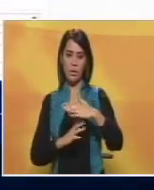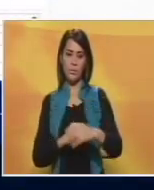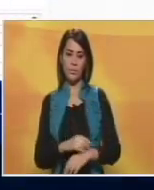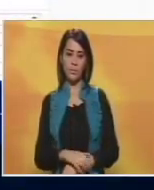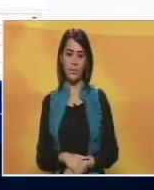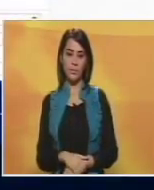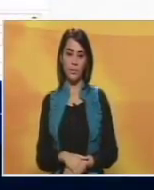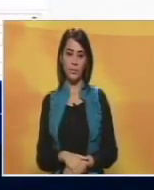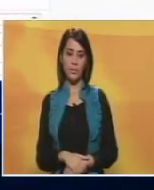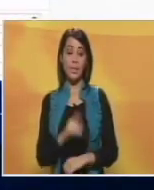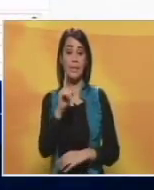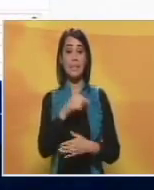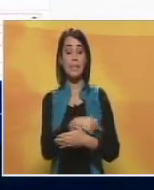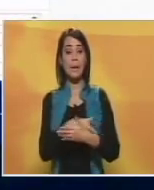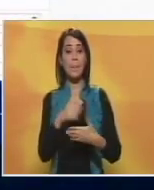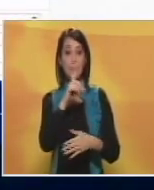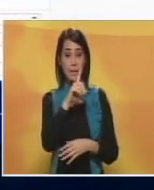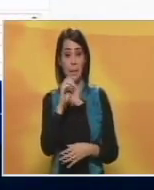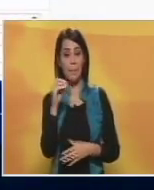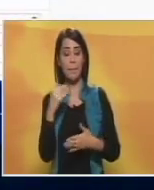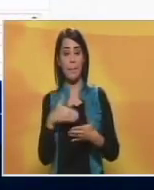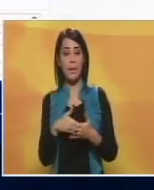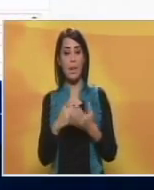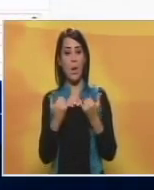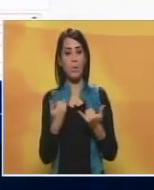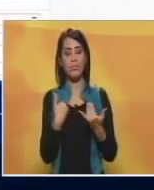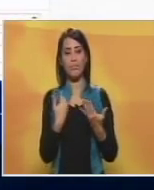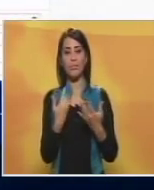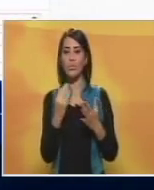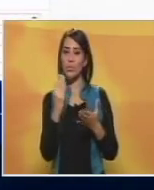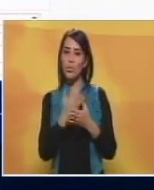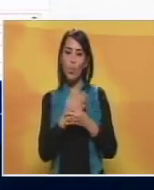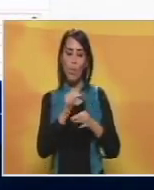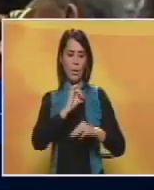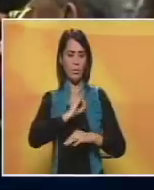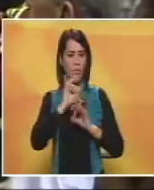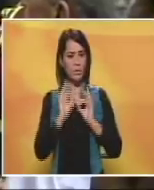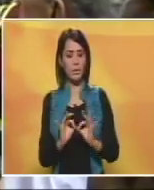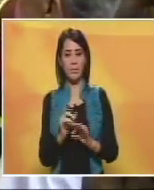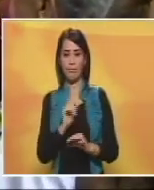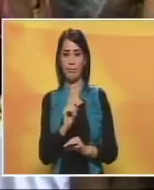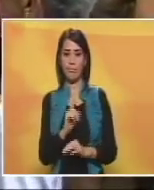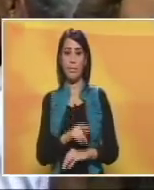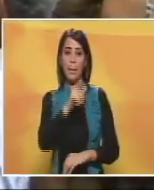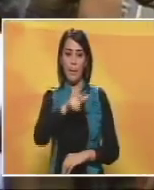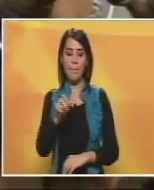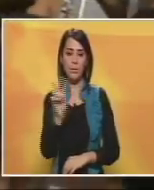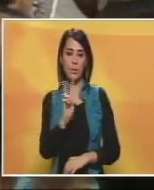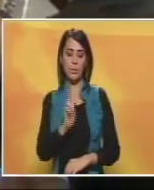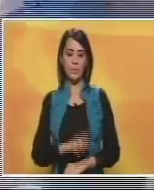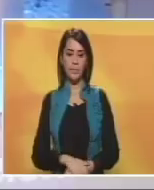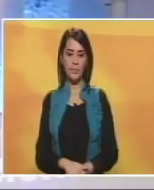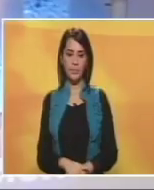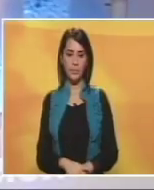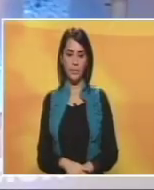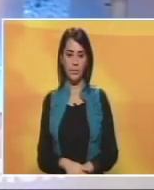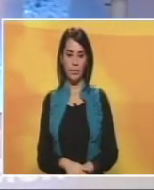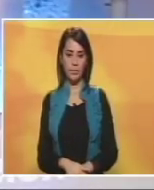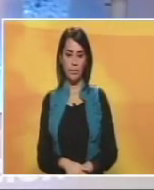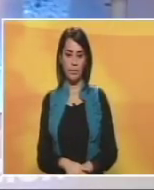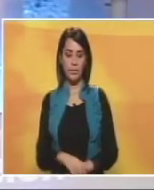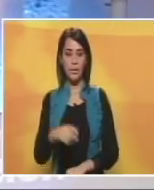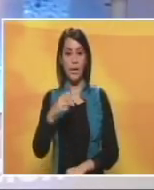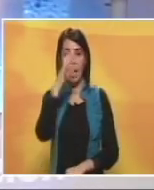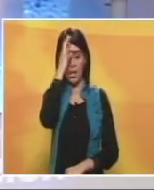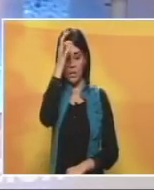que 100.000 aún permanecen en el país en situación irregular, varios de ellos de nacionalidad venezolana. El